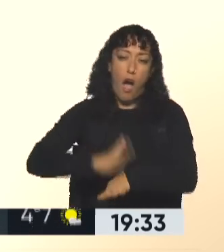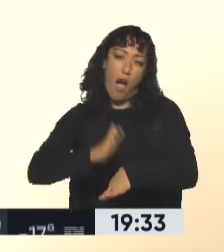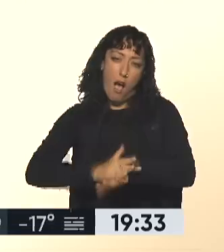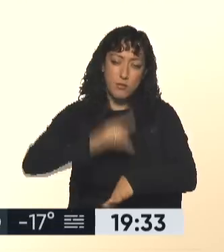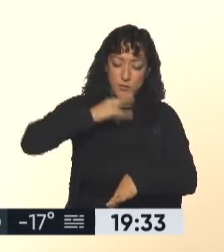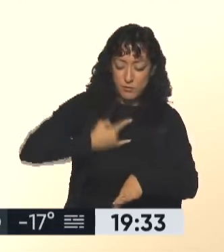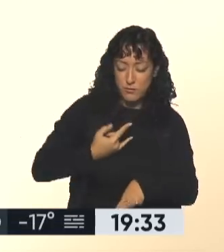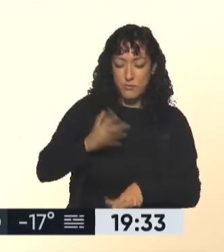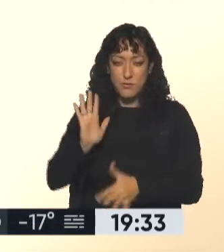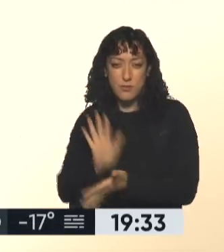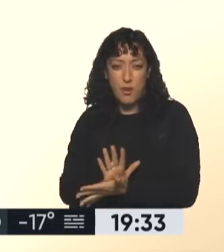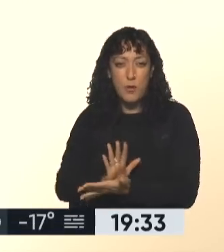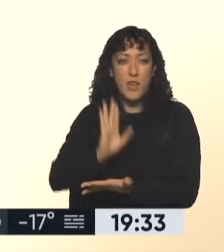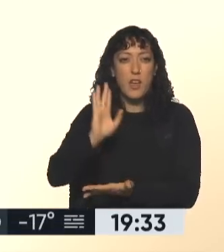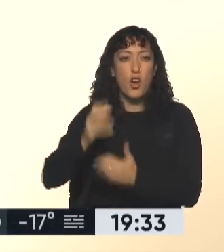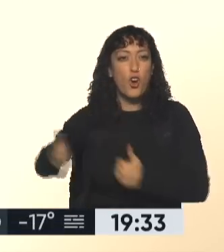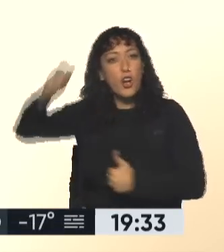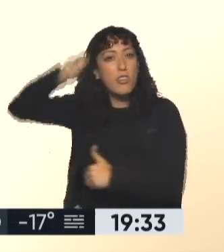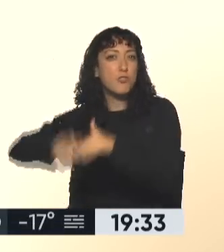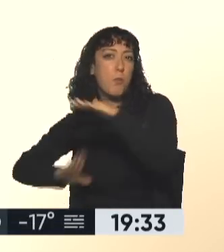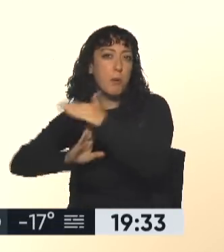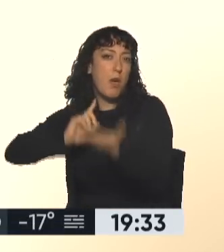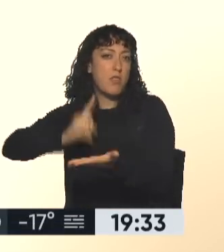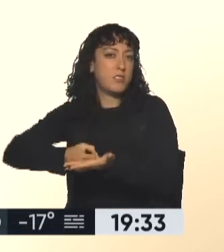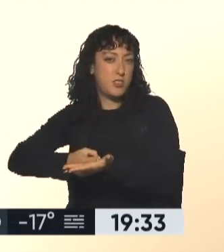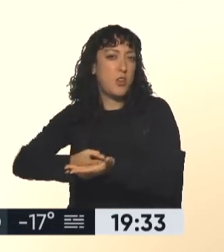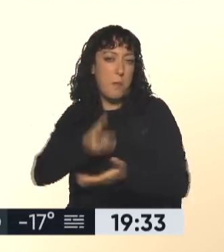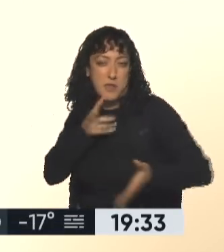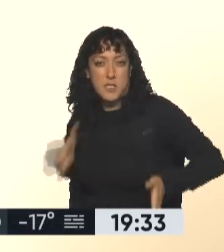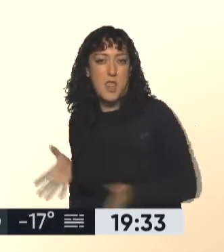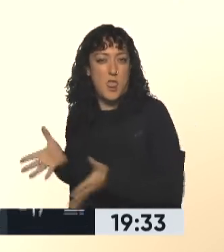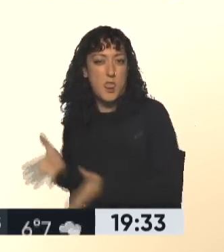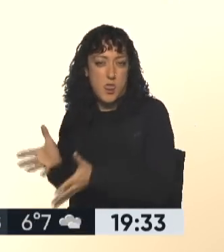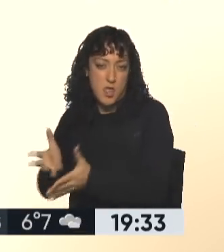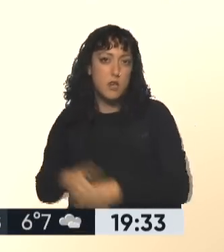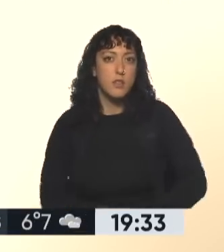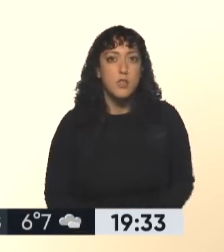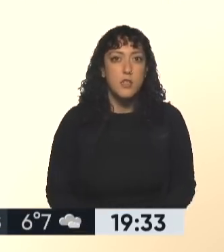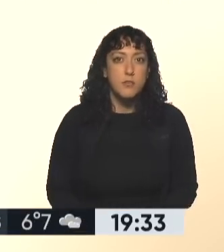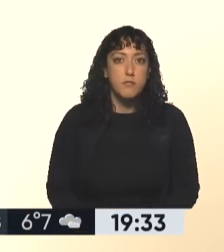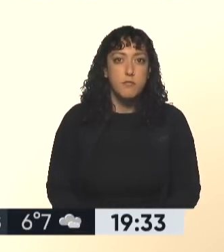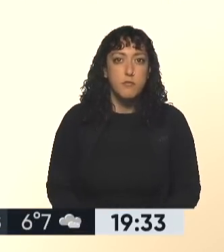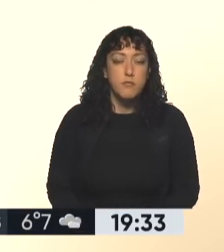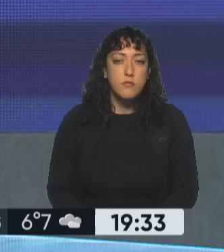de la decisión de la Corte Suprema de Justicia como habiéndola impulsado de algún modo.